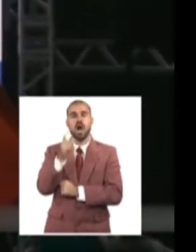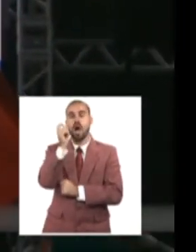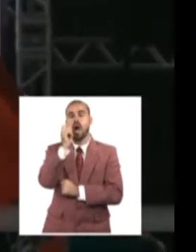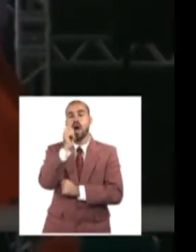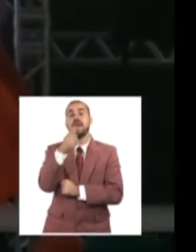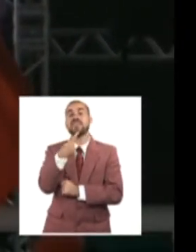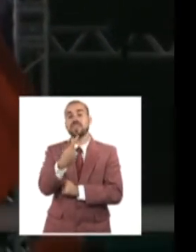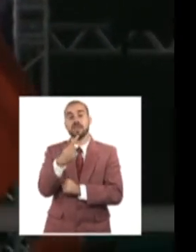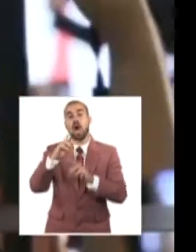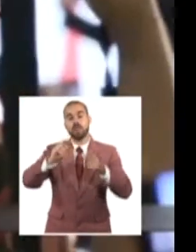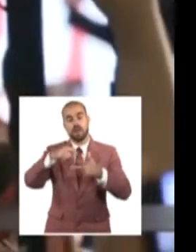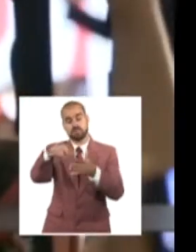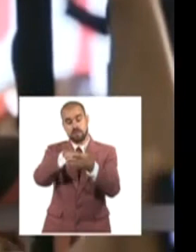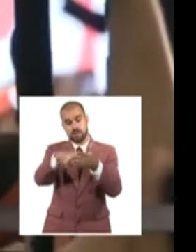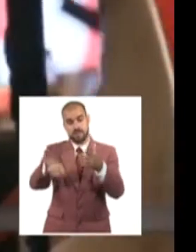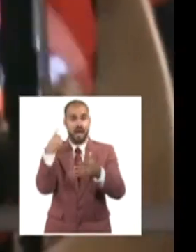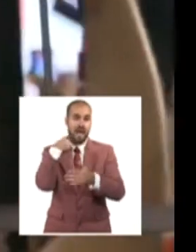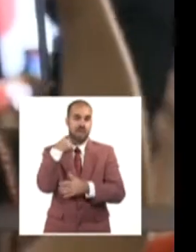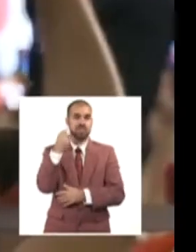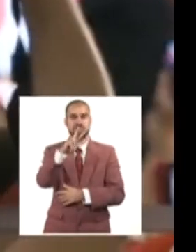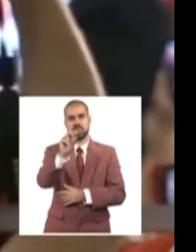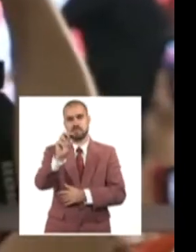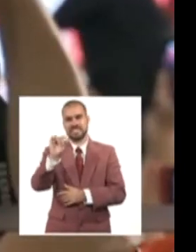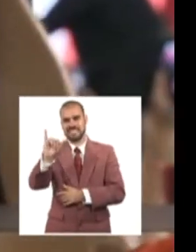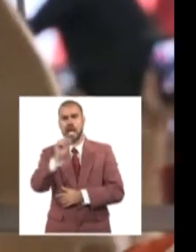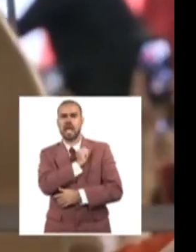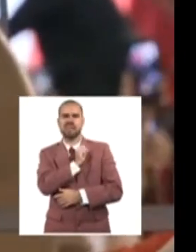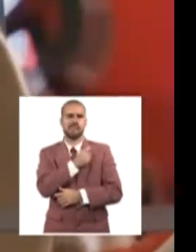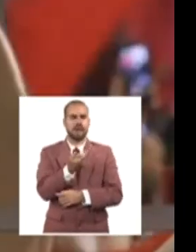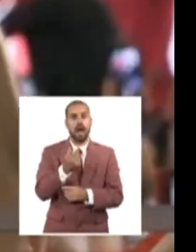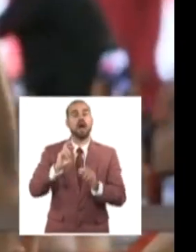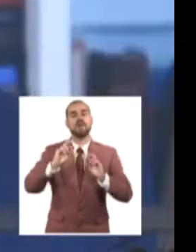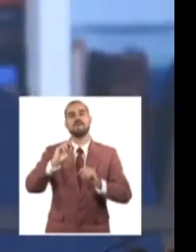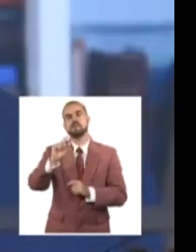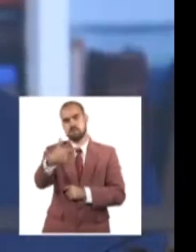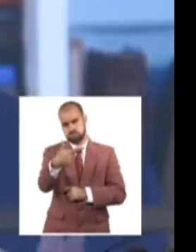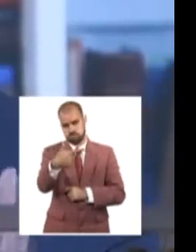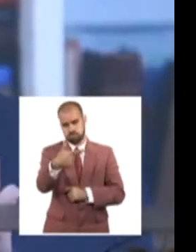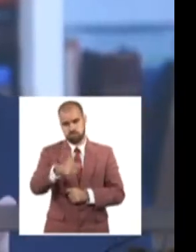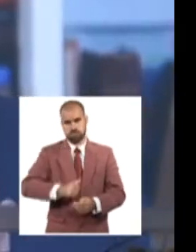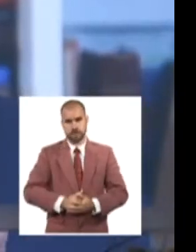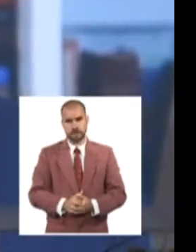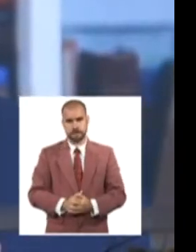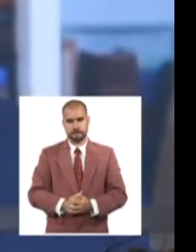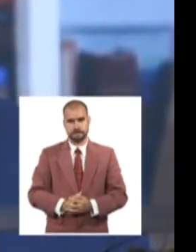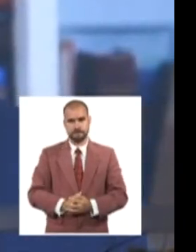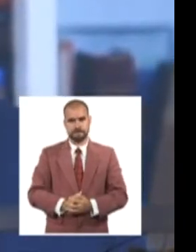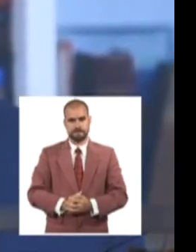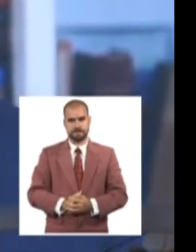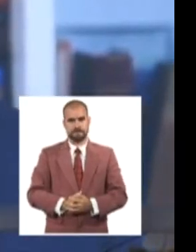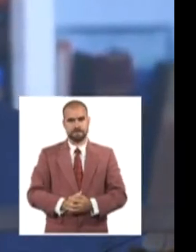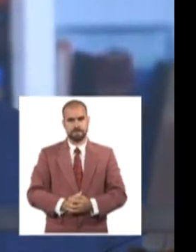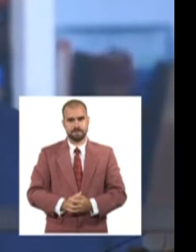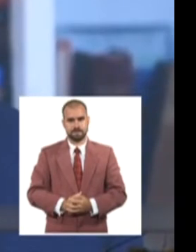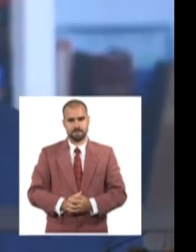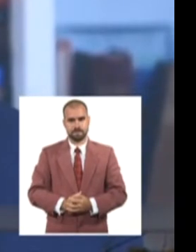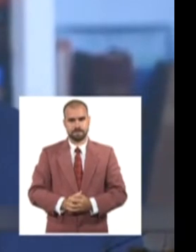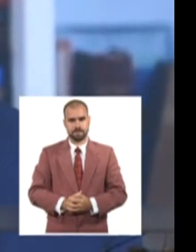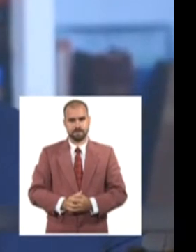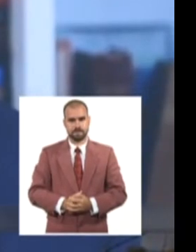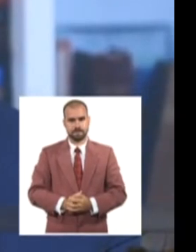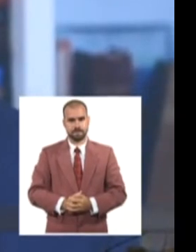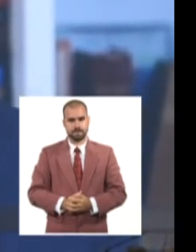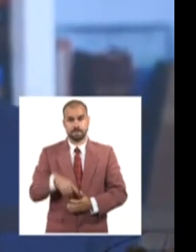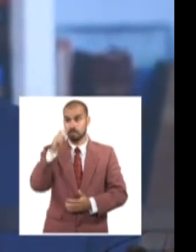la reelección en 2006 y que aspira a ser el vicepresidente del país gracias a sus máximos admin se afilió en